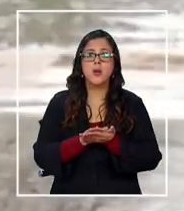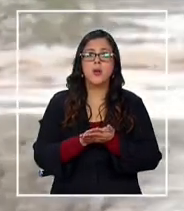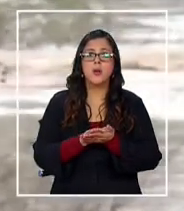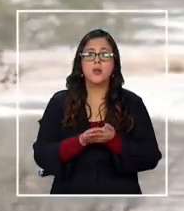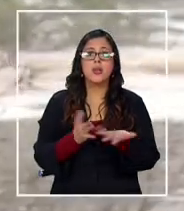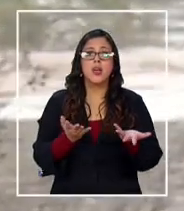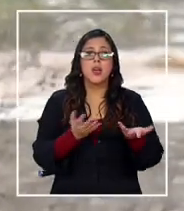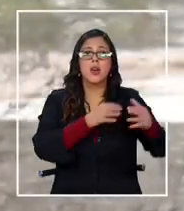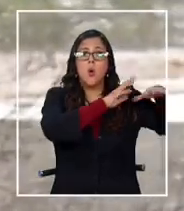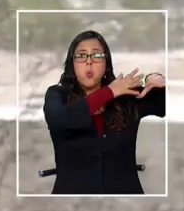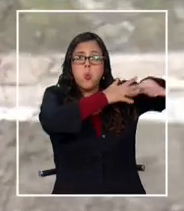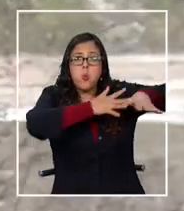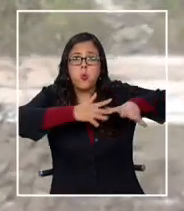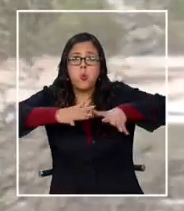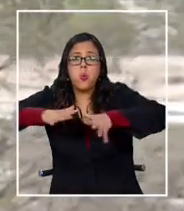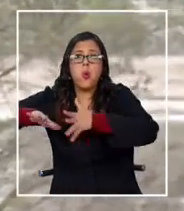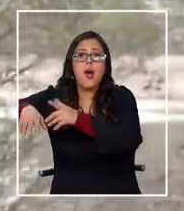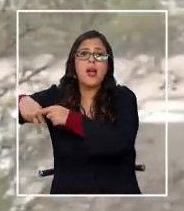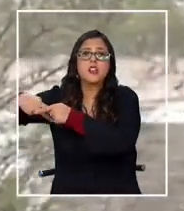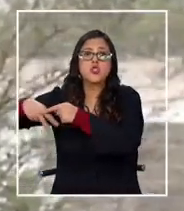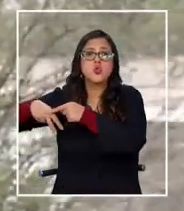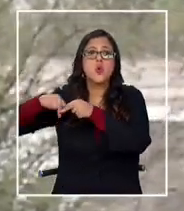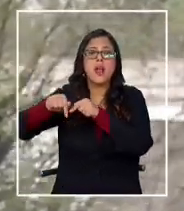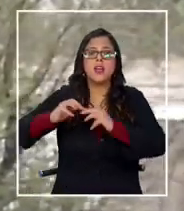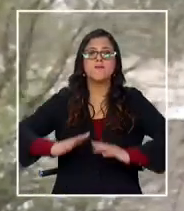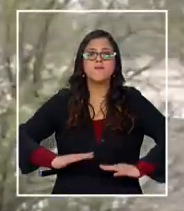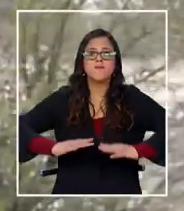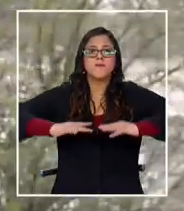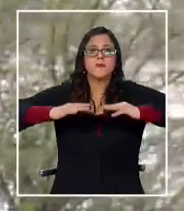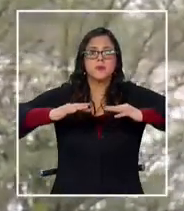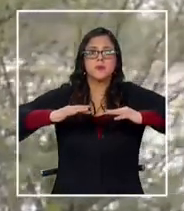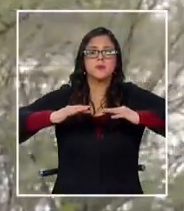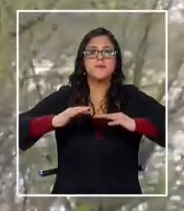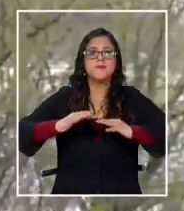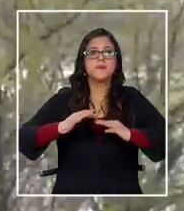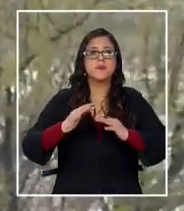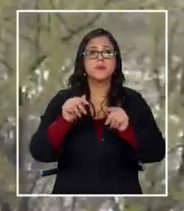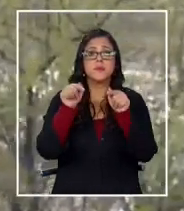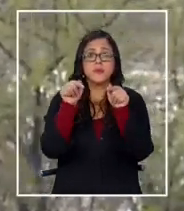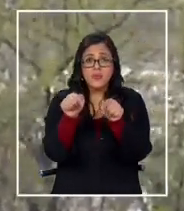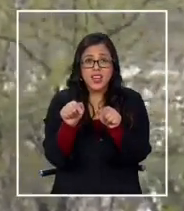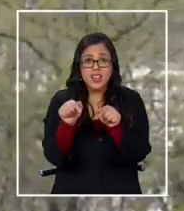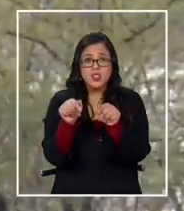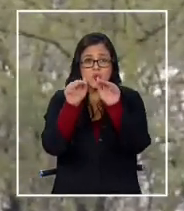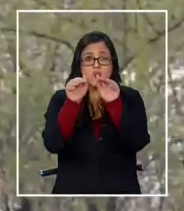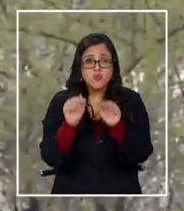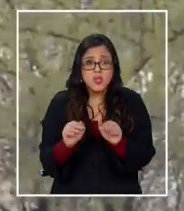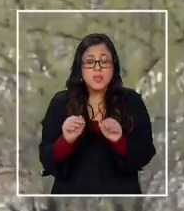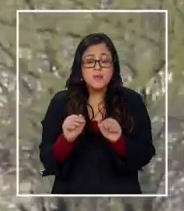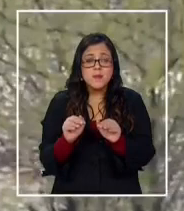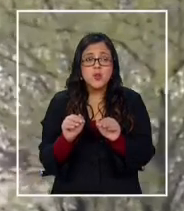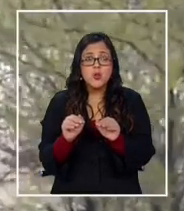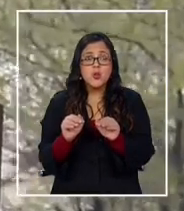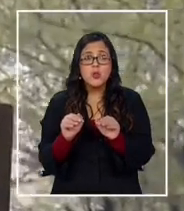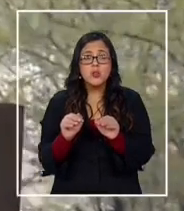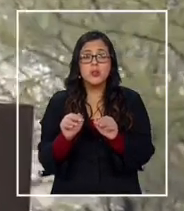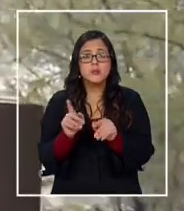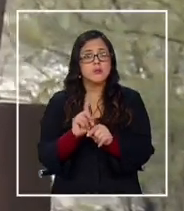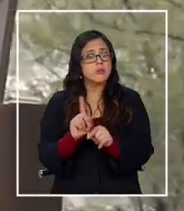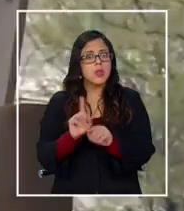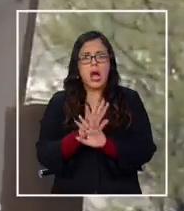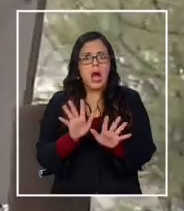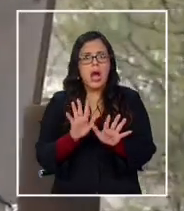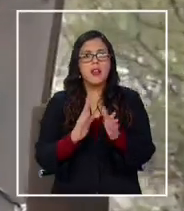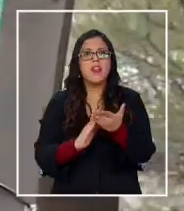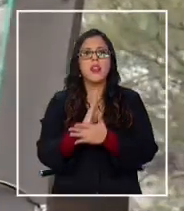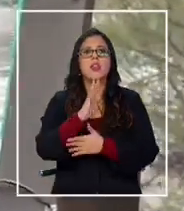venidas del río Ñuble, termina inundándose. No había pasado una situación de estas mismas características desde el año